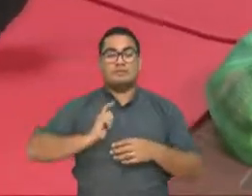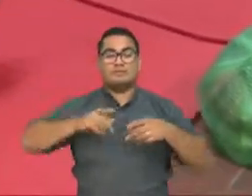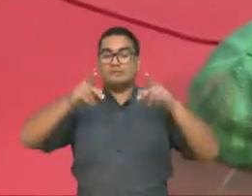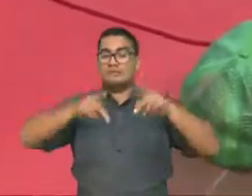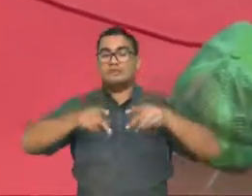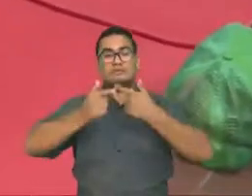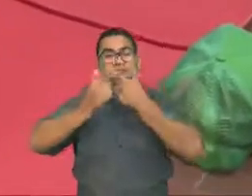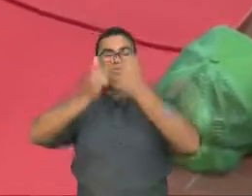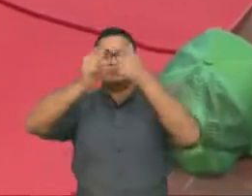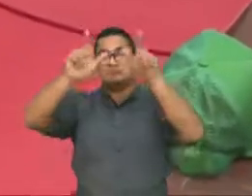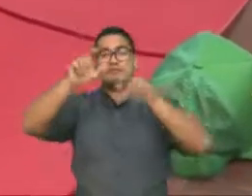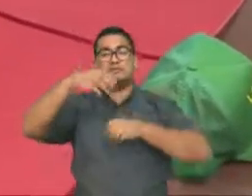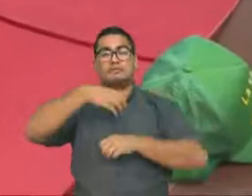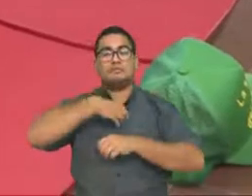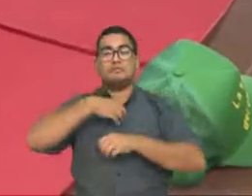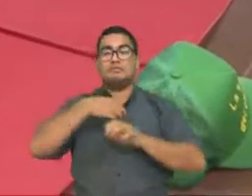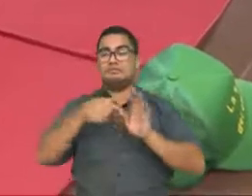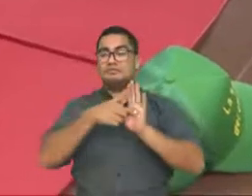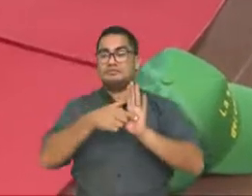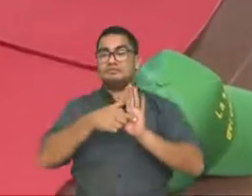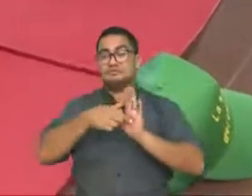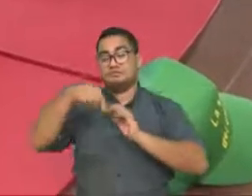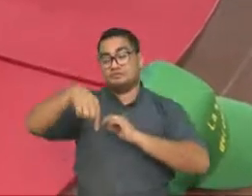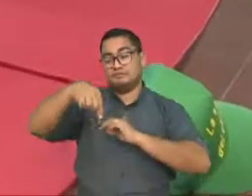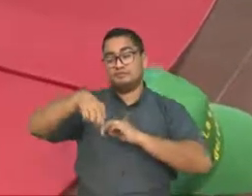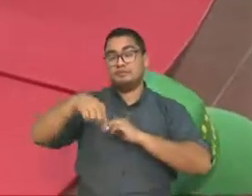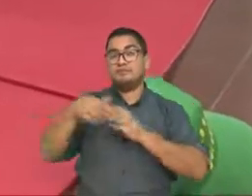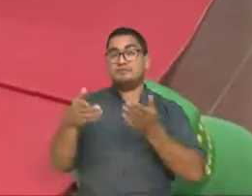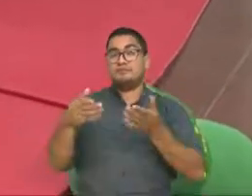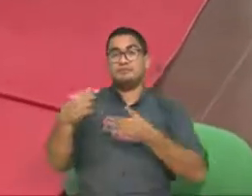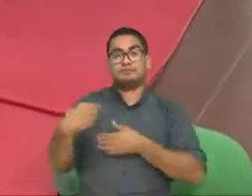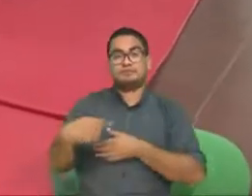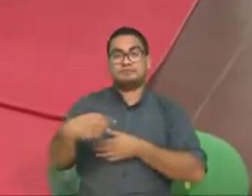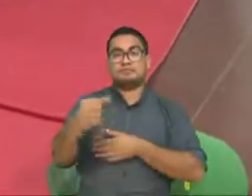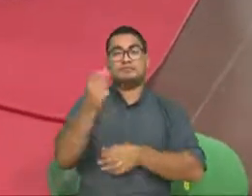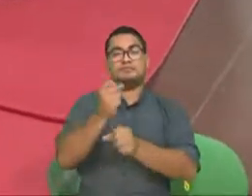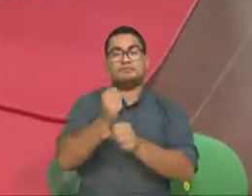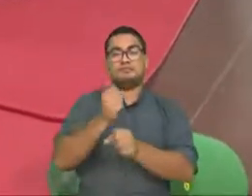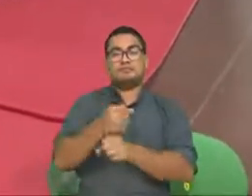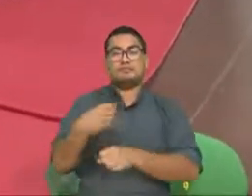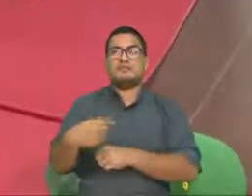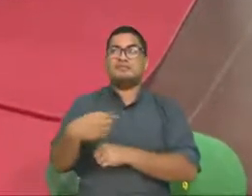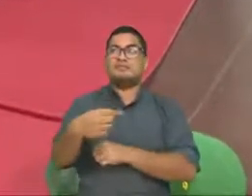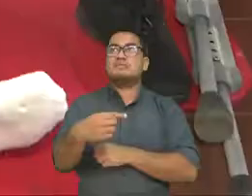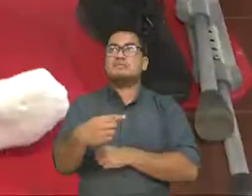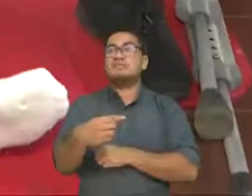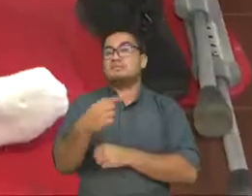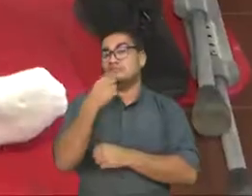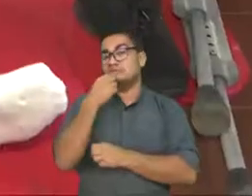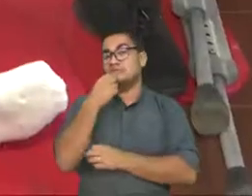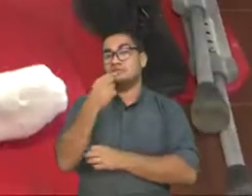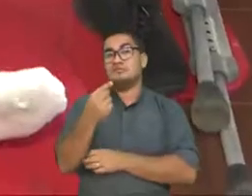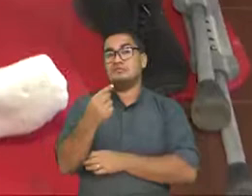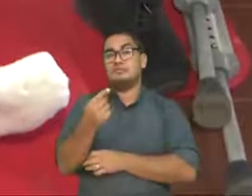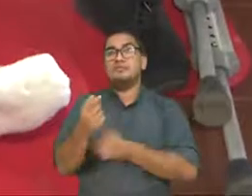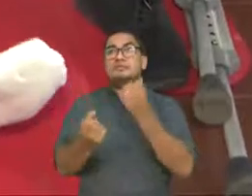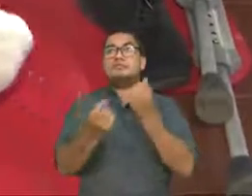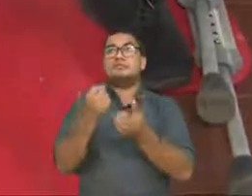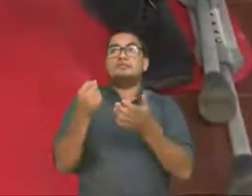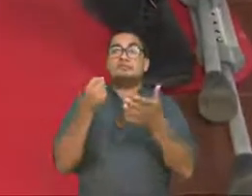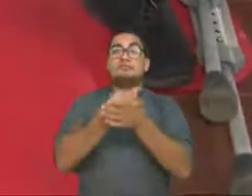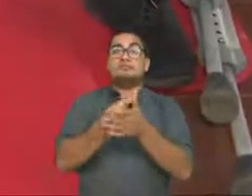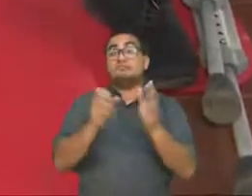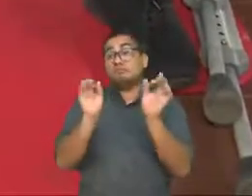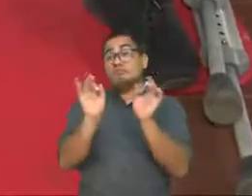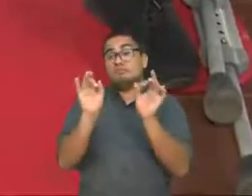independencia. Por ejemplo, acá diario, este es un trabajo diario, porque todos los días ocurren accidentes,